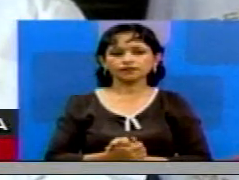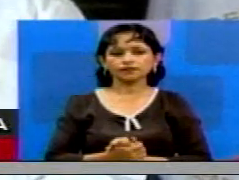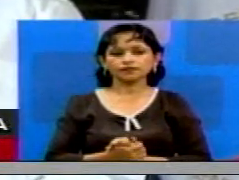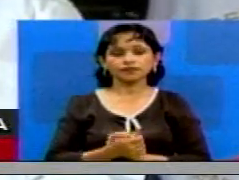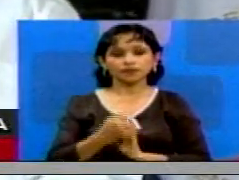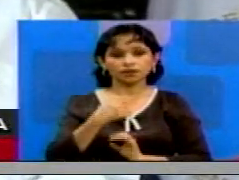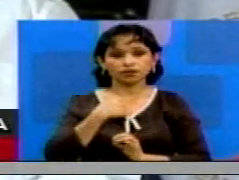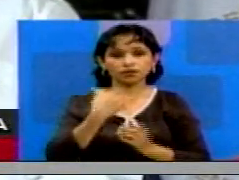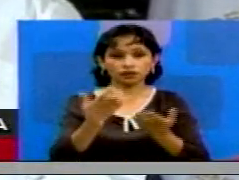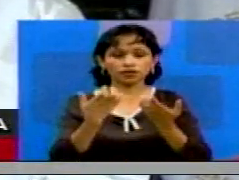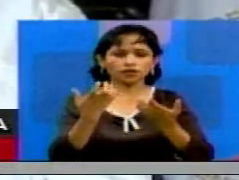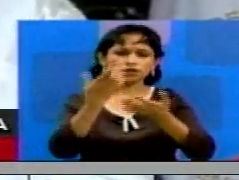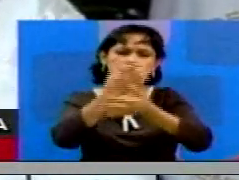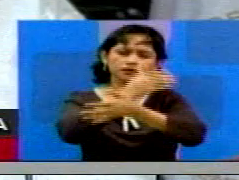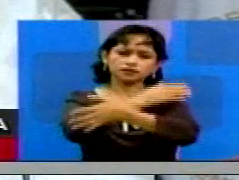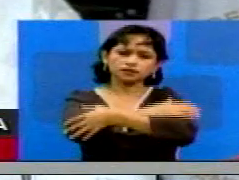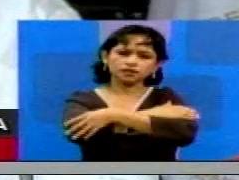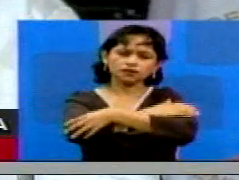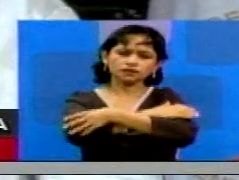Quiero saludar